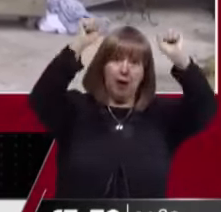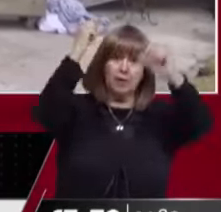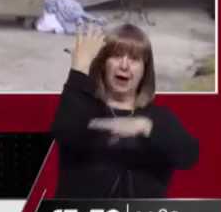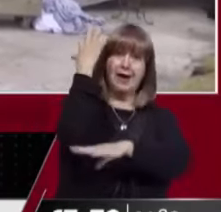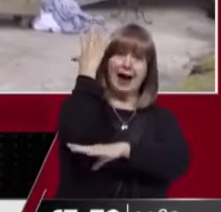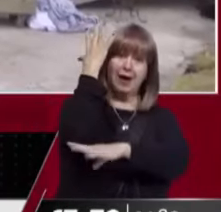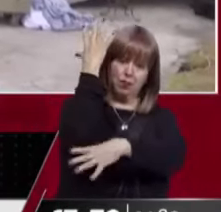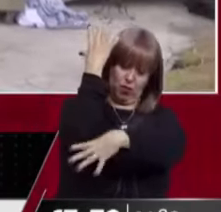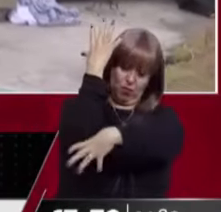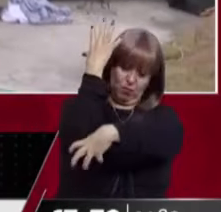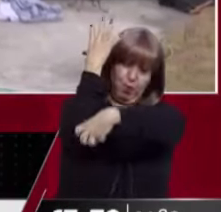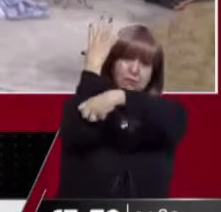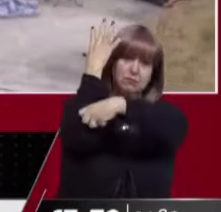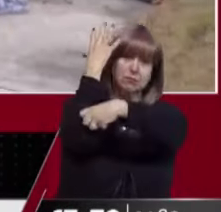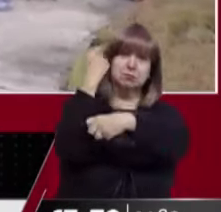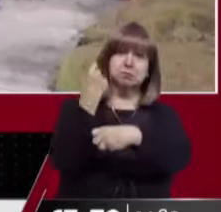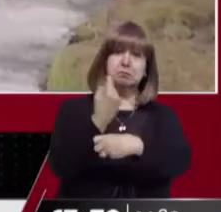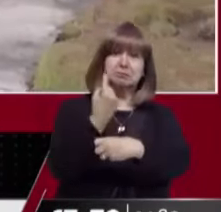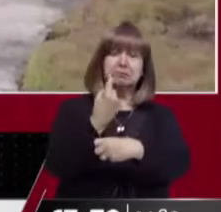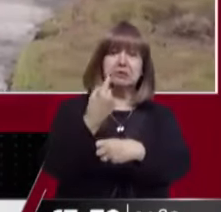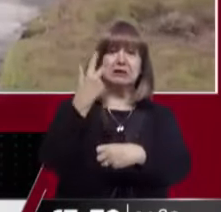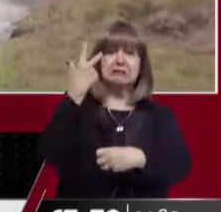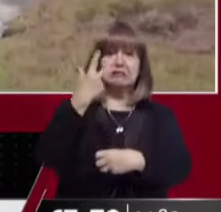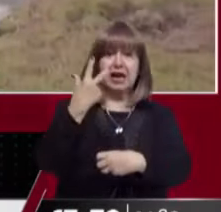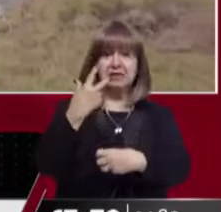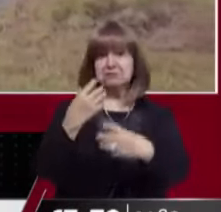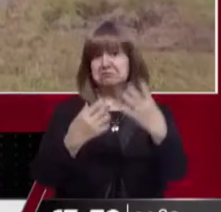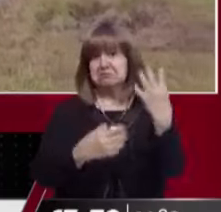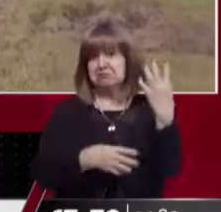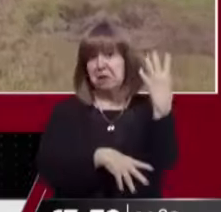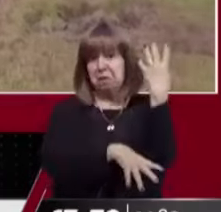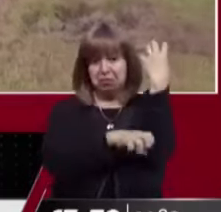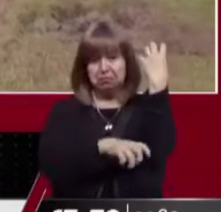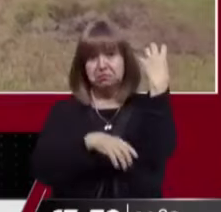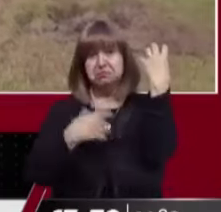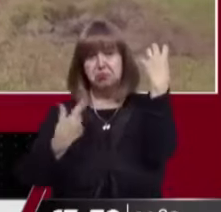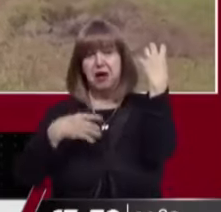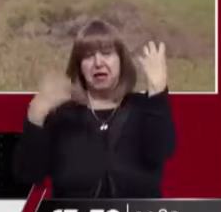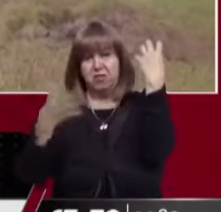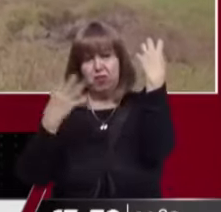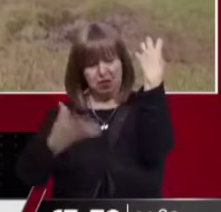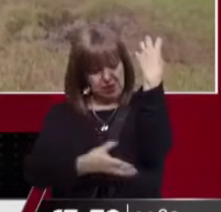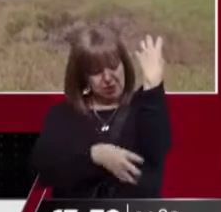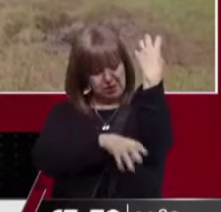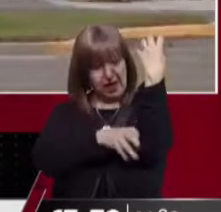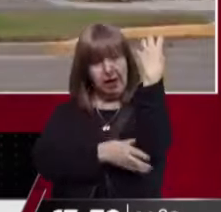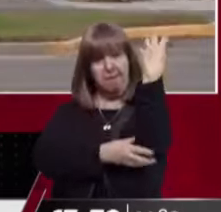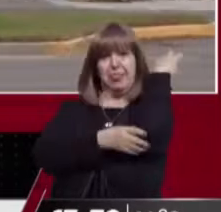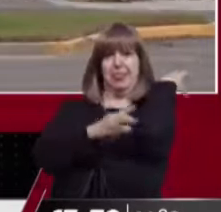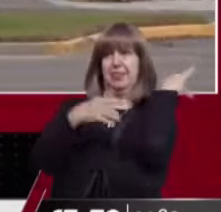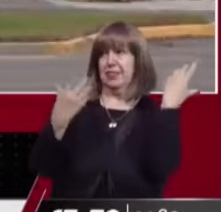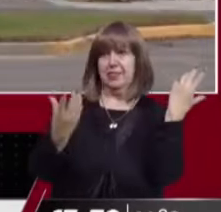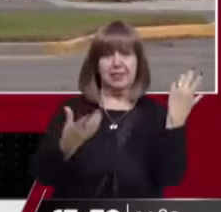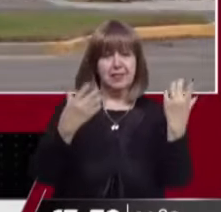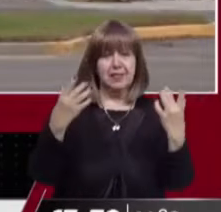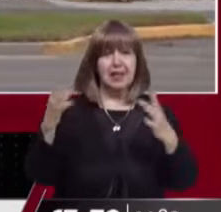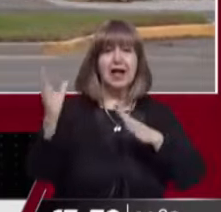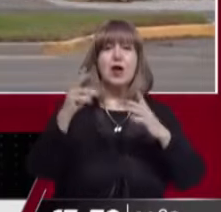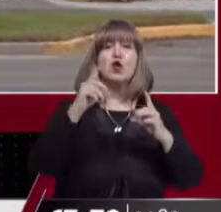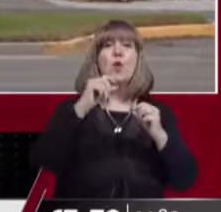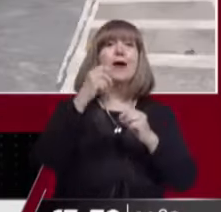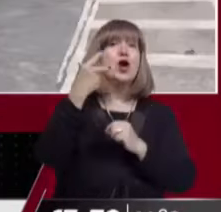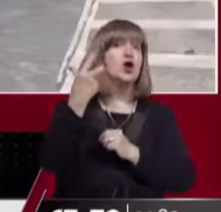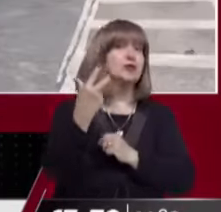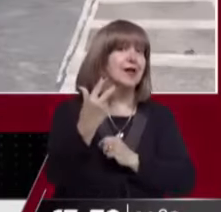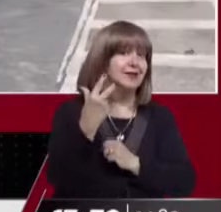de raíz. Imagínate en categoría 3, que es el famoso debilitamiento del que hablan, que no es tal a efectos de tener